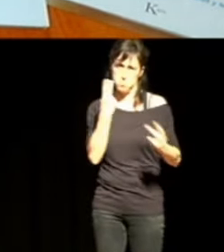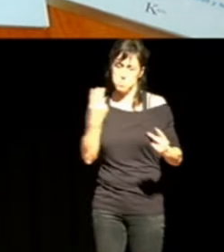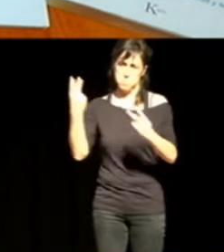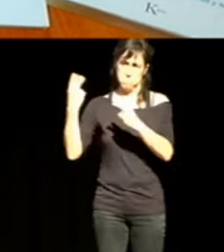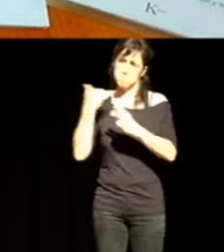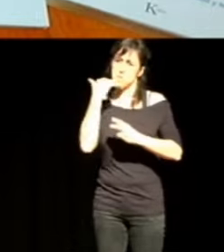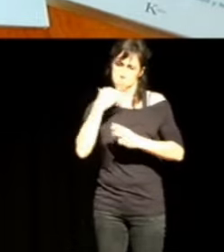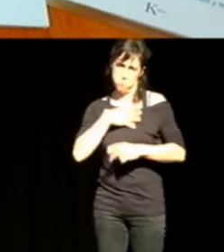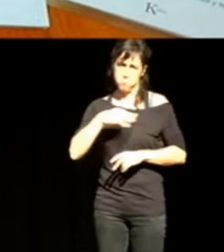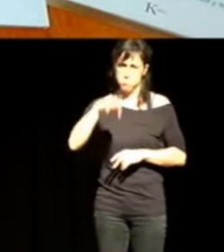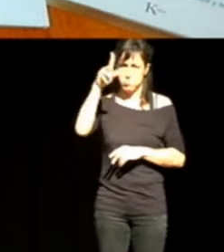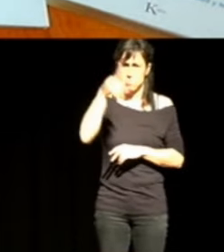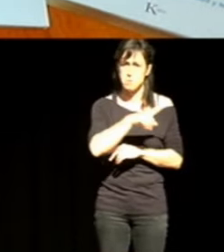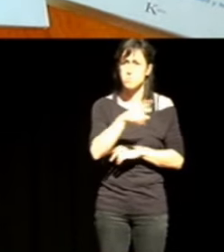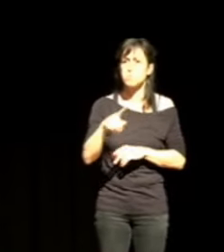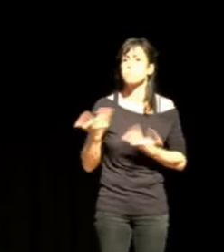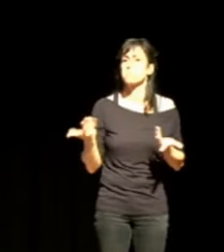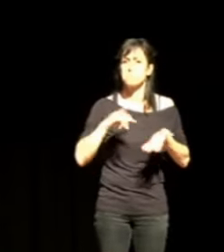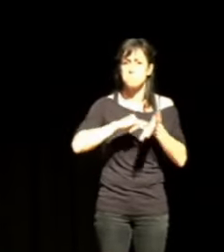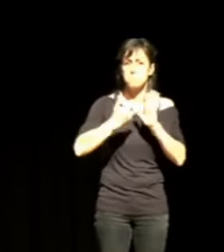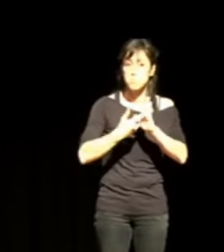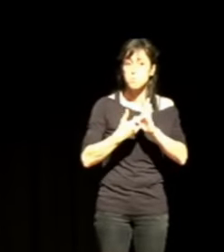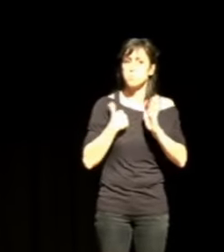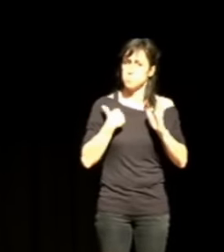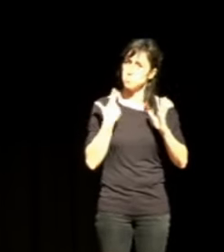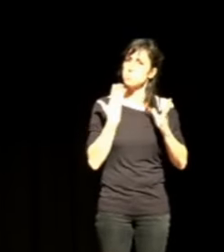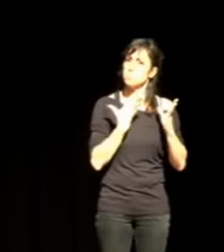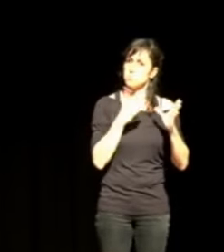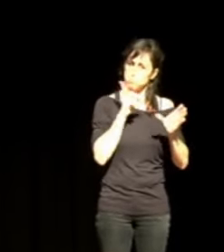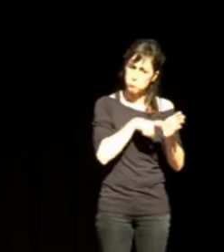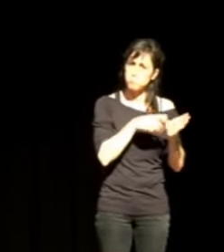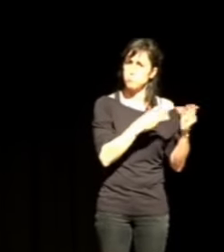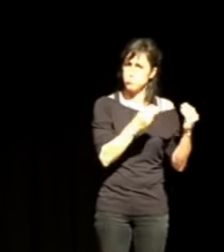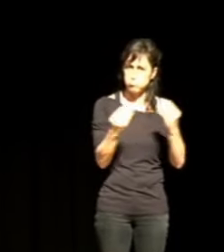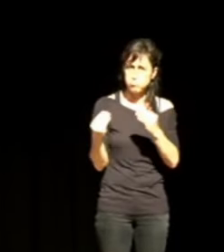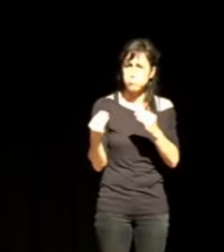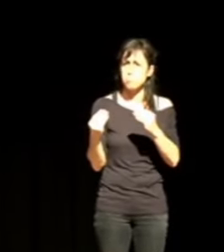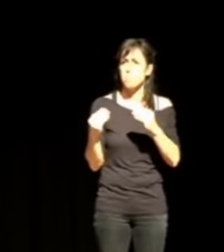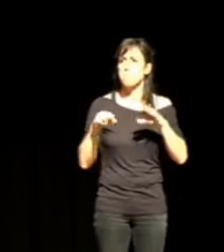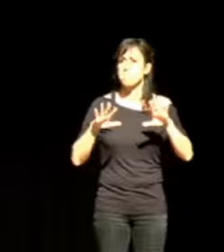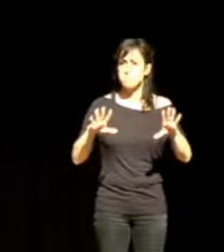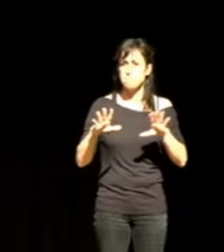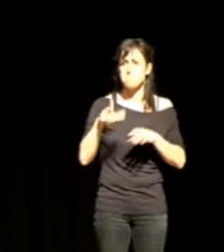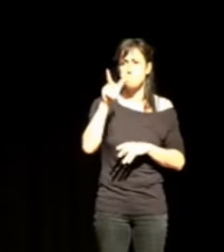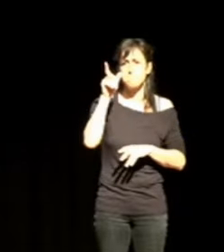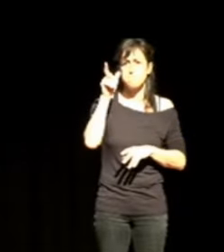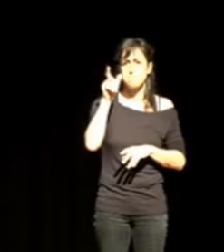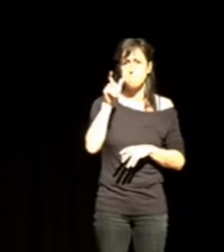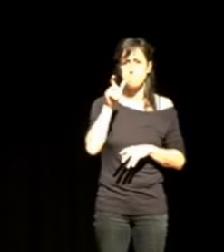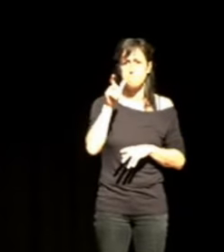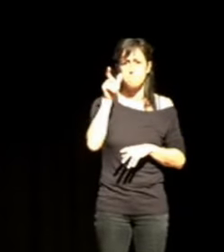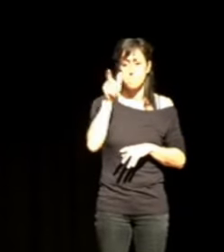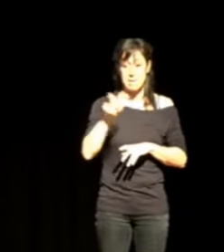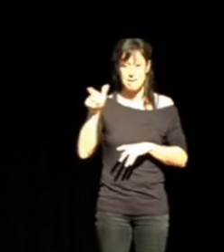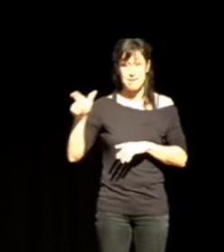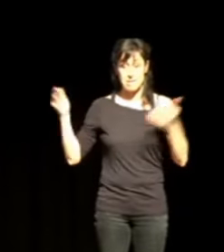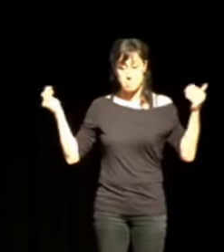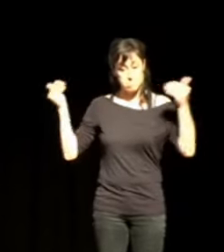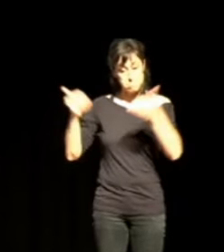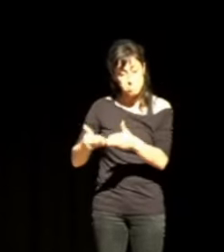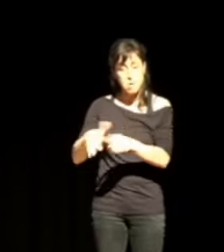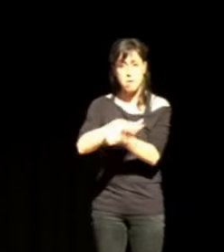Y muchos proyectos que he hecho yo, pero también que la gente que ha trabajado, está trabajando sobre el buen trato,